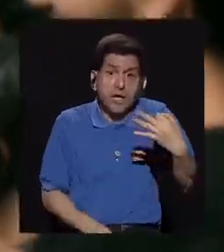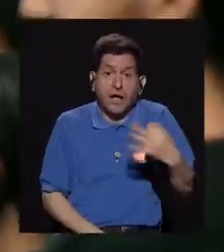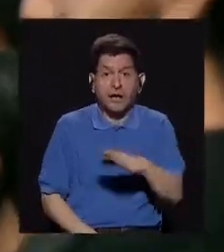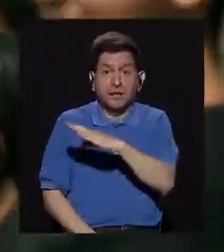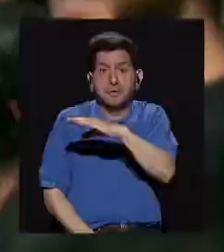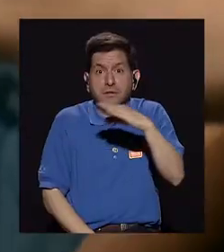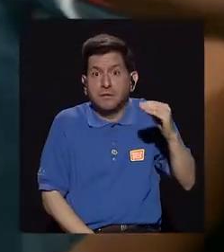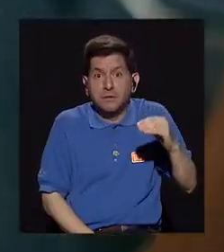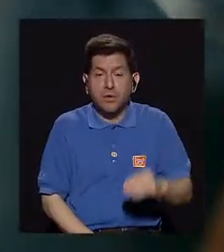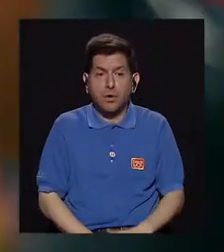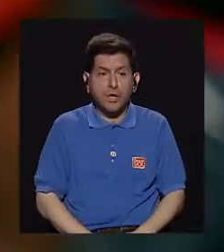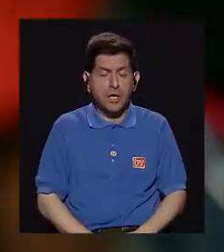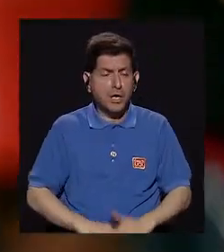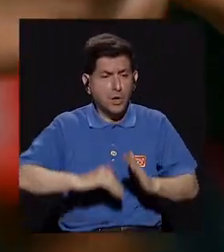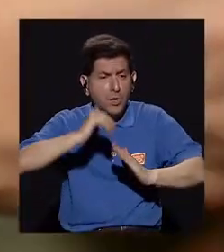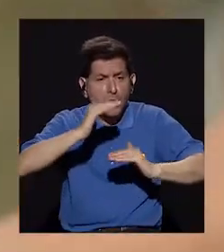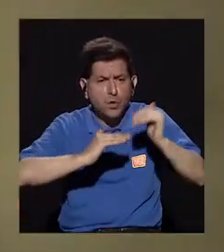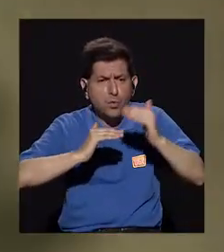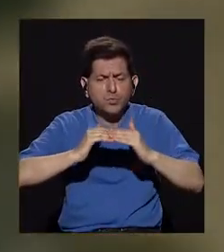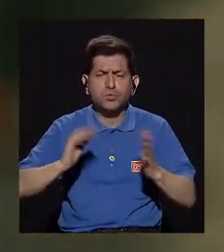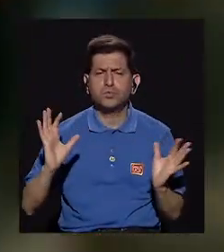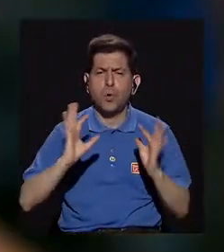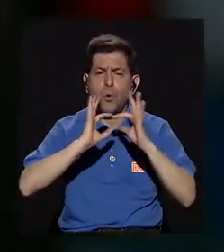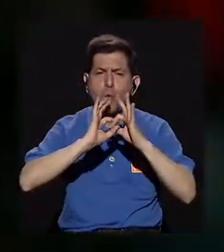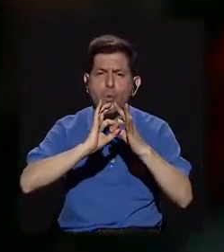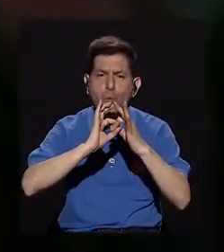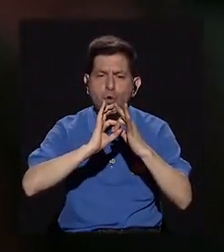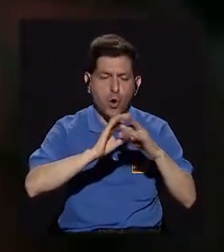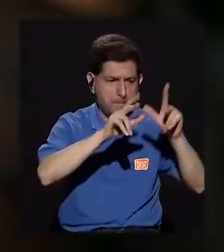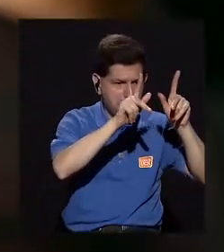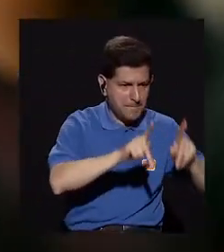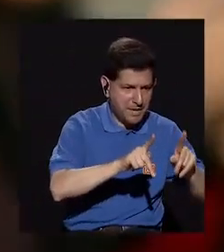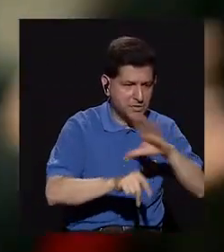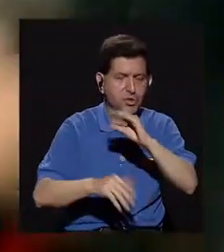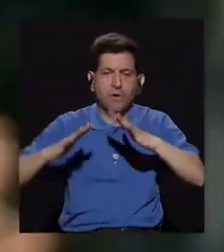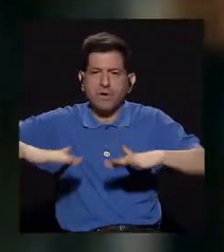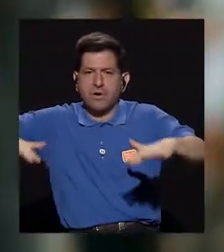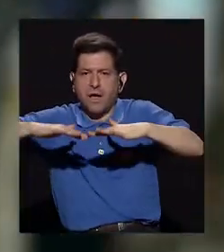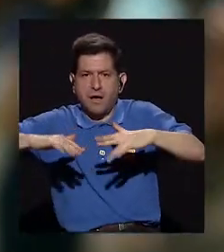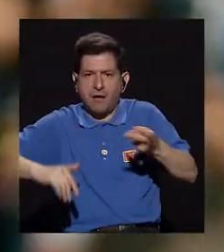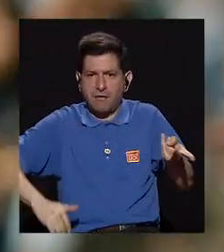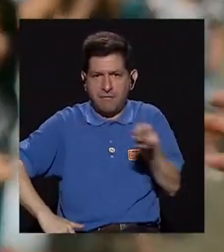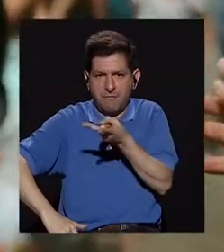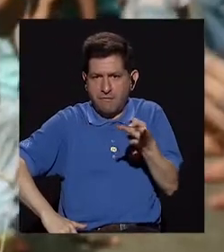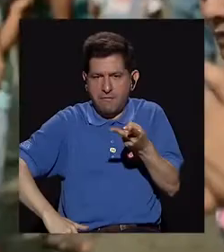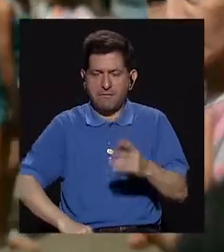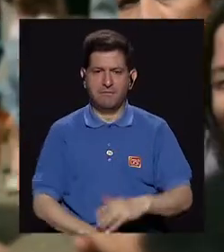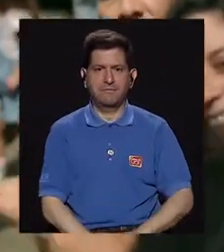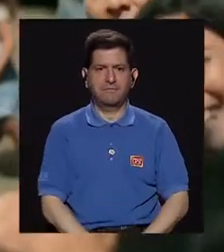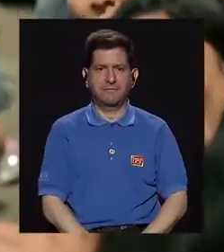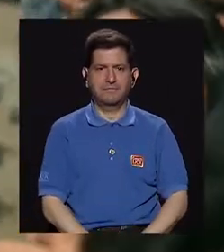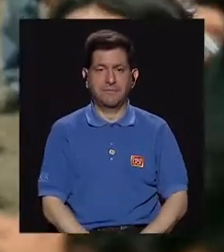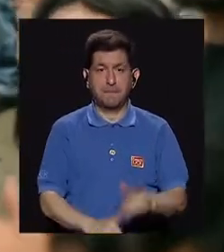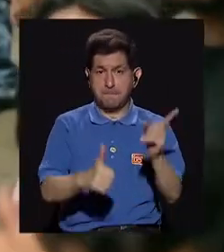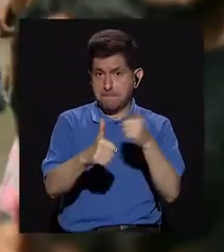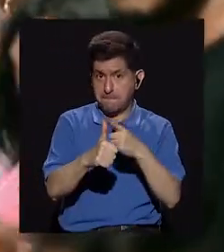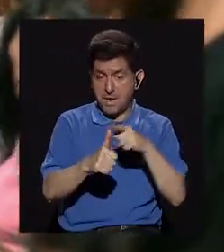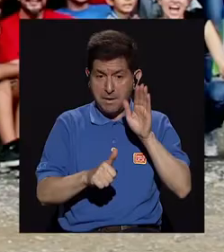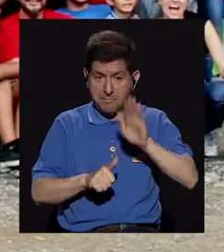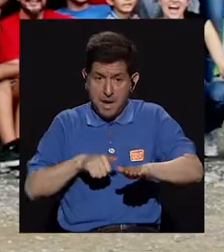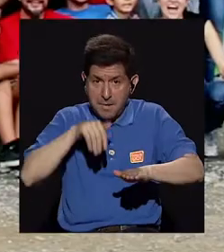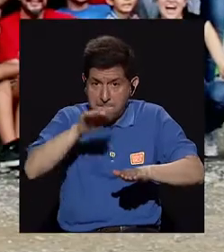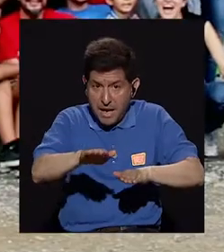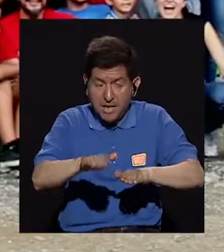diario y la construcción de ese vínculo entre la gente y sus espacios. Entonces, el primer